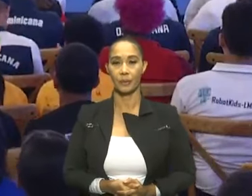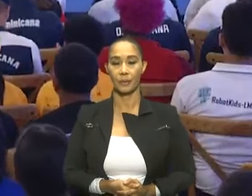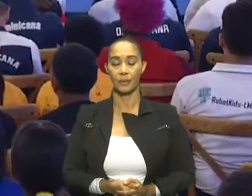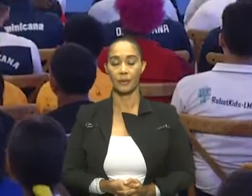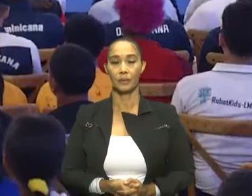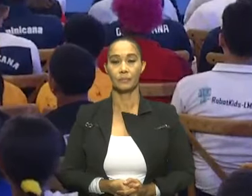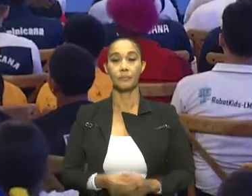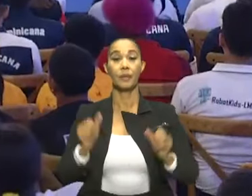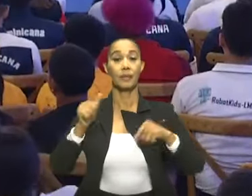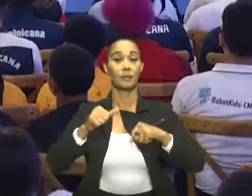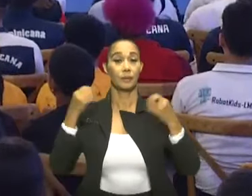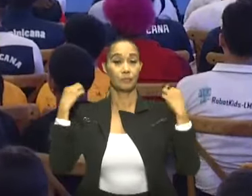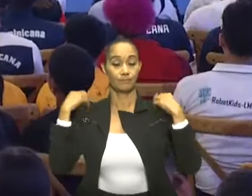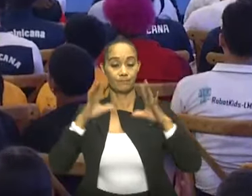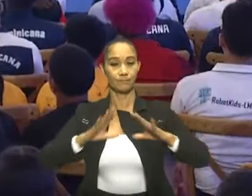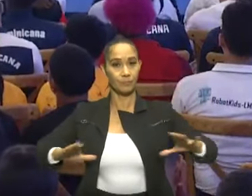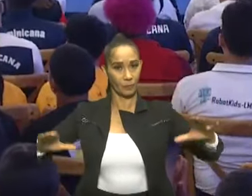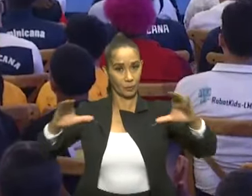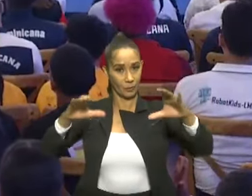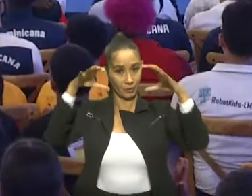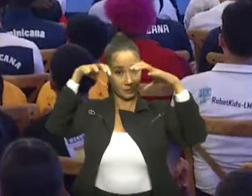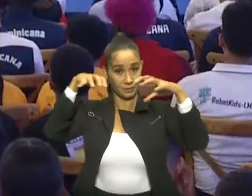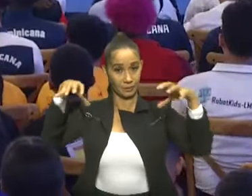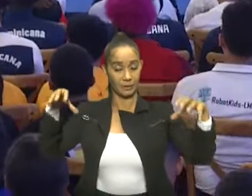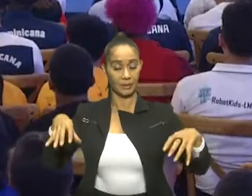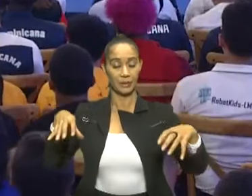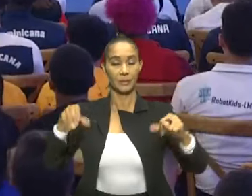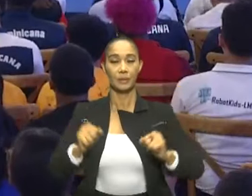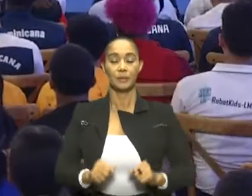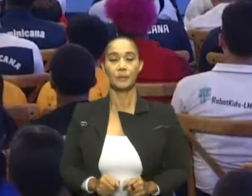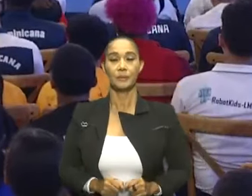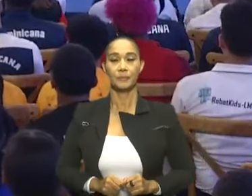Hemos, de polideportivos,